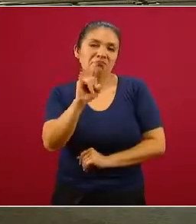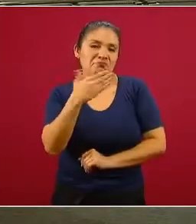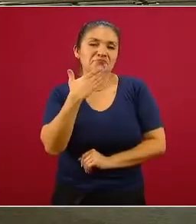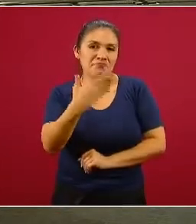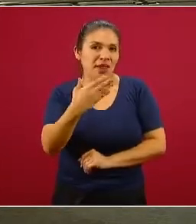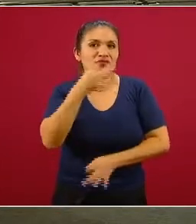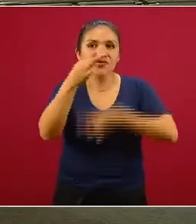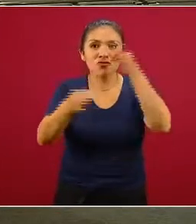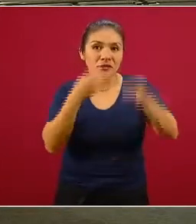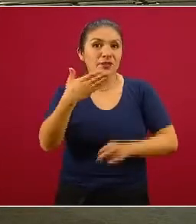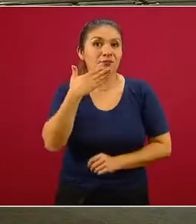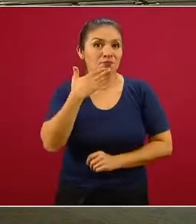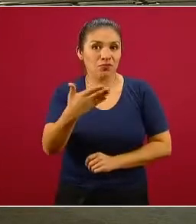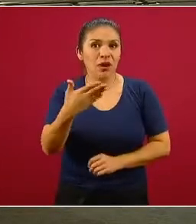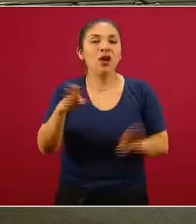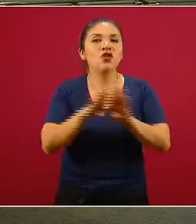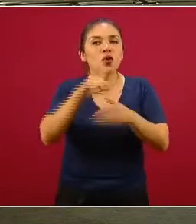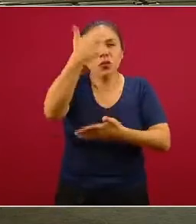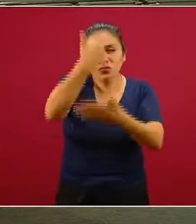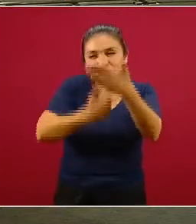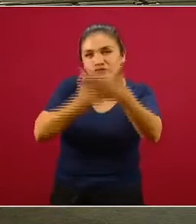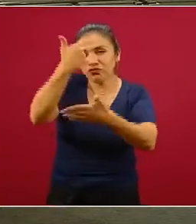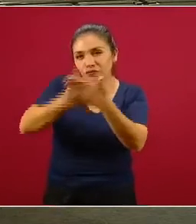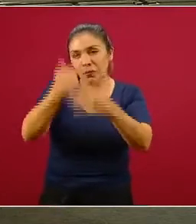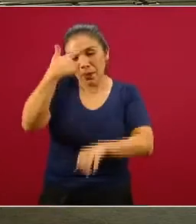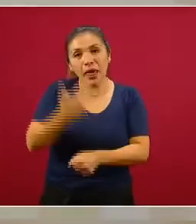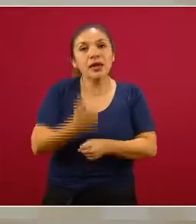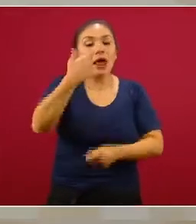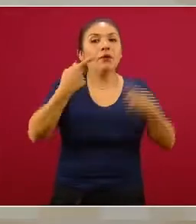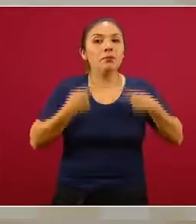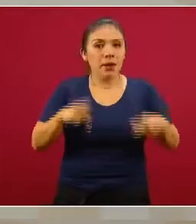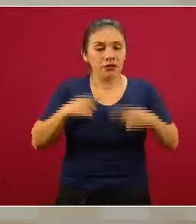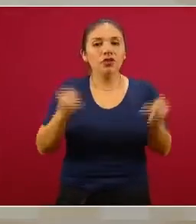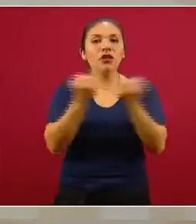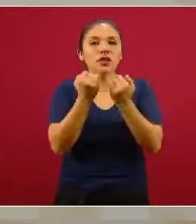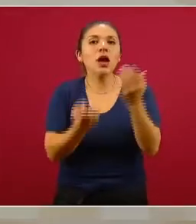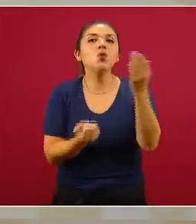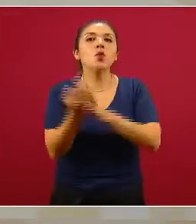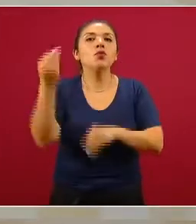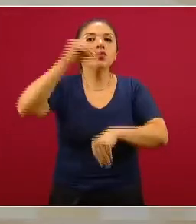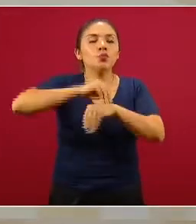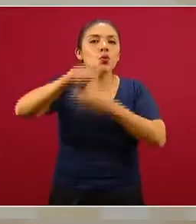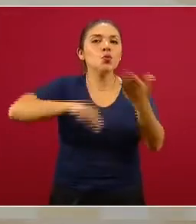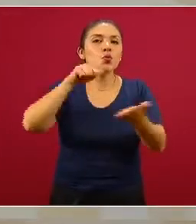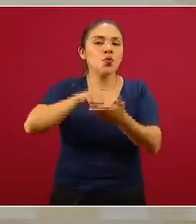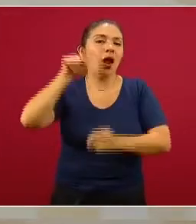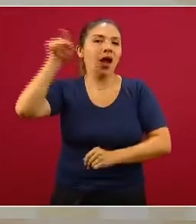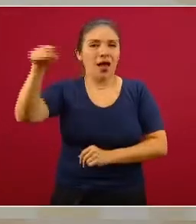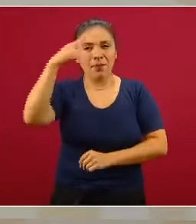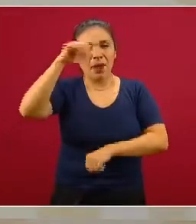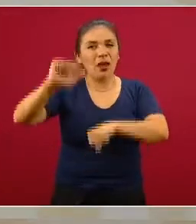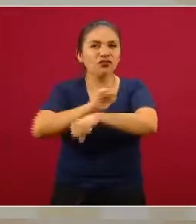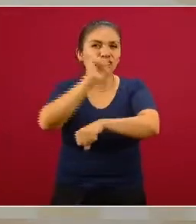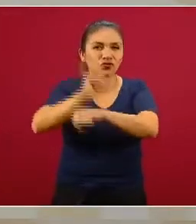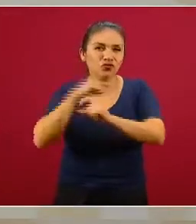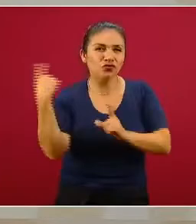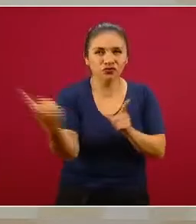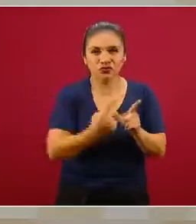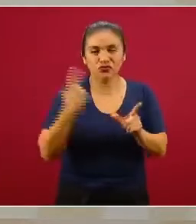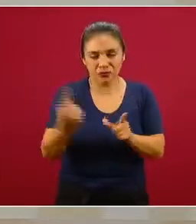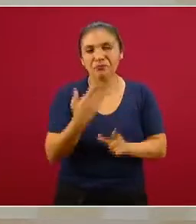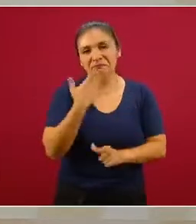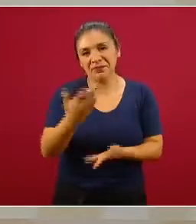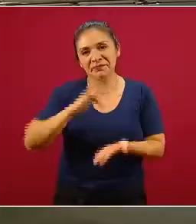excelentes noticias, tanto la calculadora de riesgo como esta nueva unidad en el Autódromo Hermanos Rodríguez. Muchas